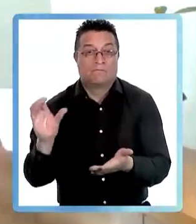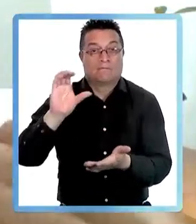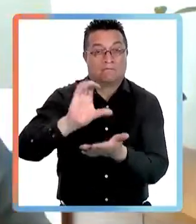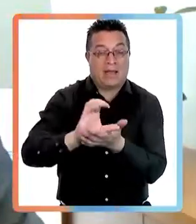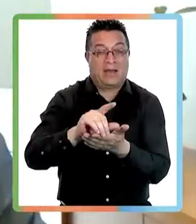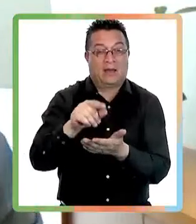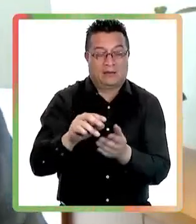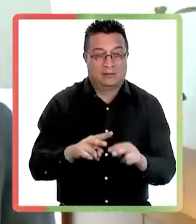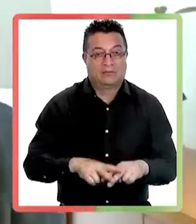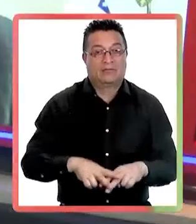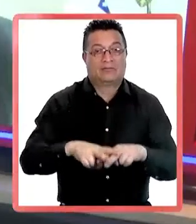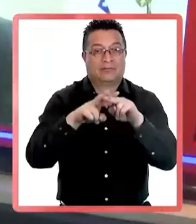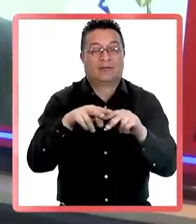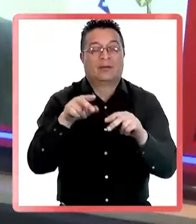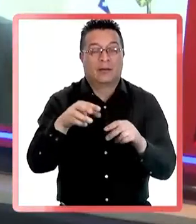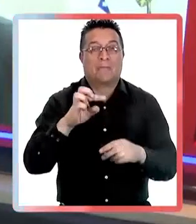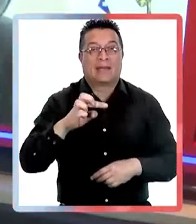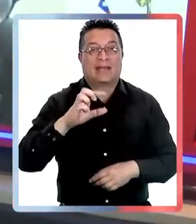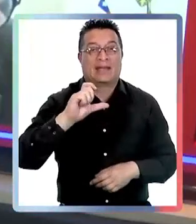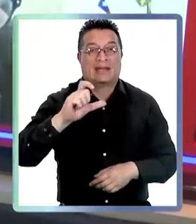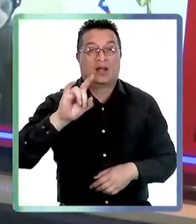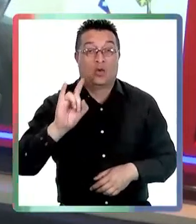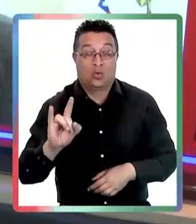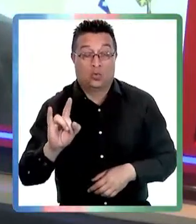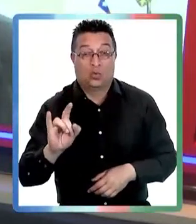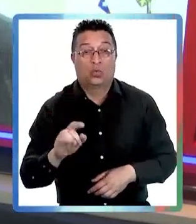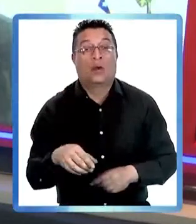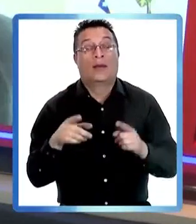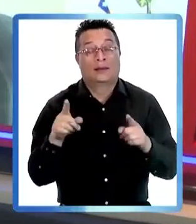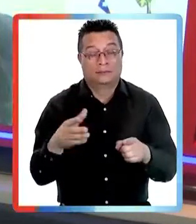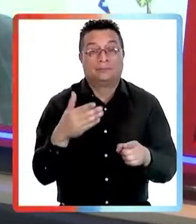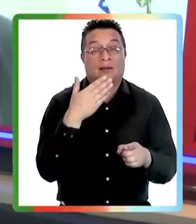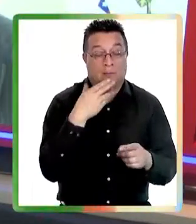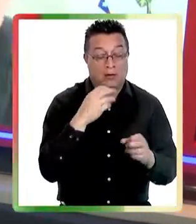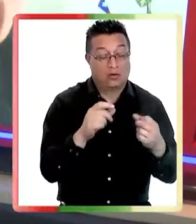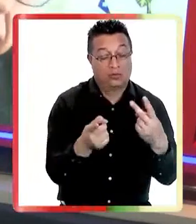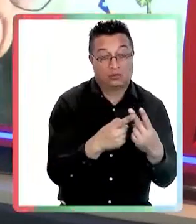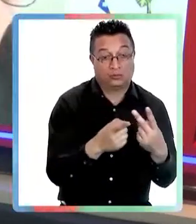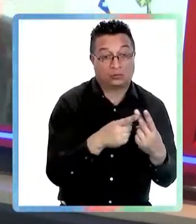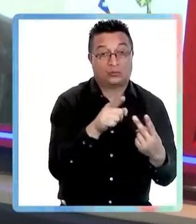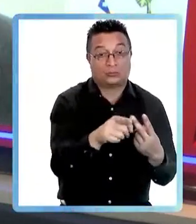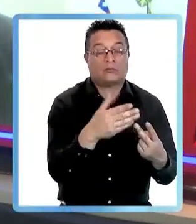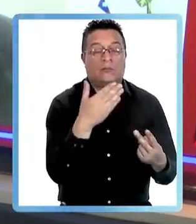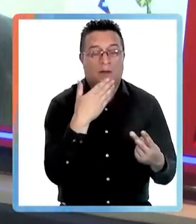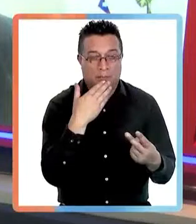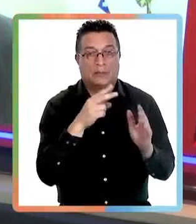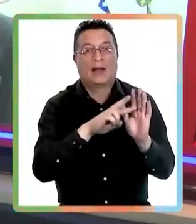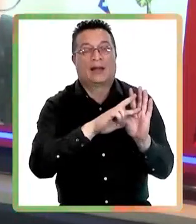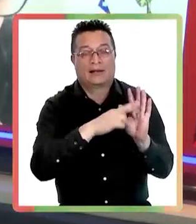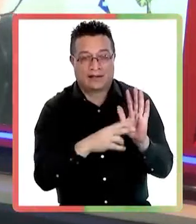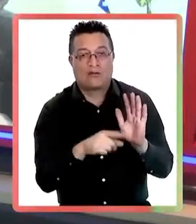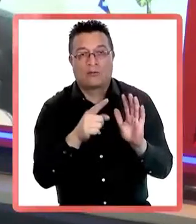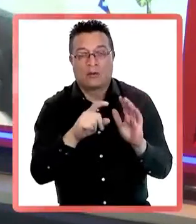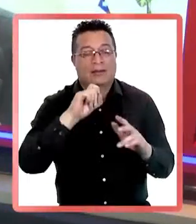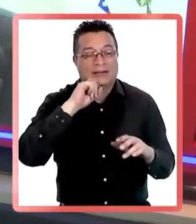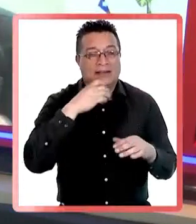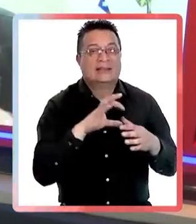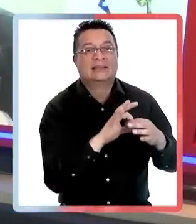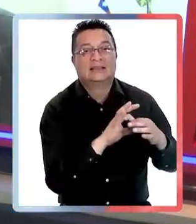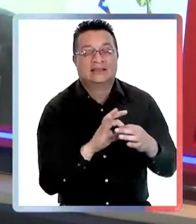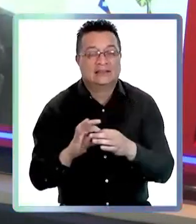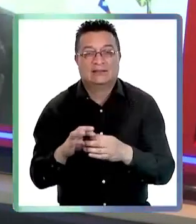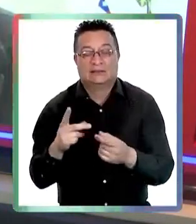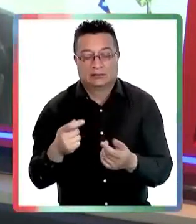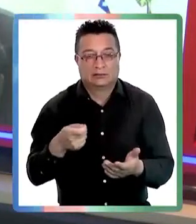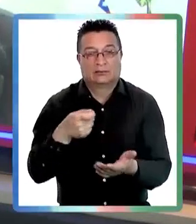aumentar el monto y la cobertura de la PGU. Y en segundo lugar, porque también la reforma significa un costo